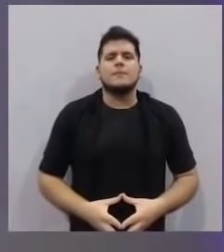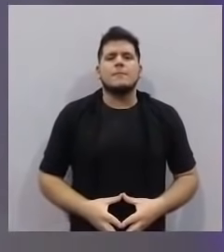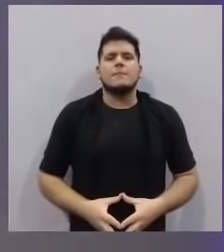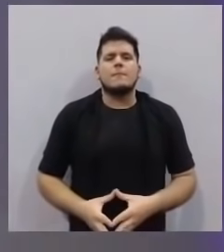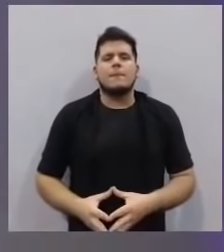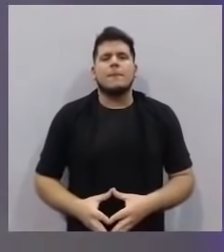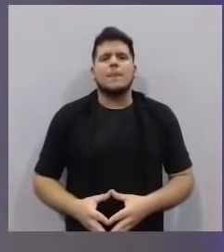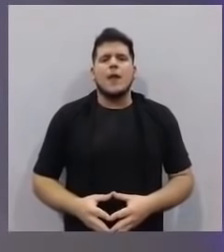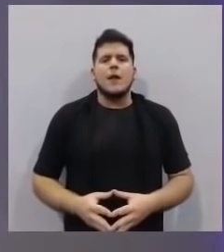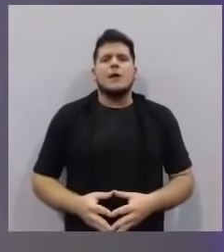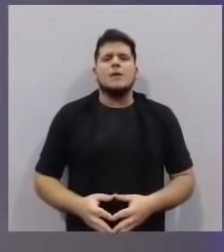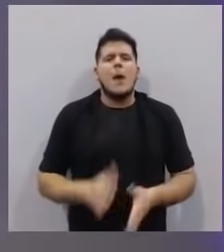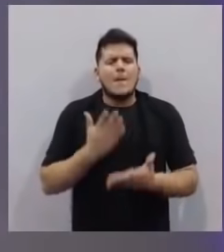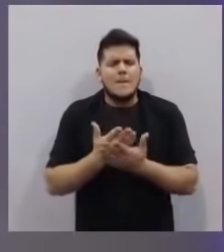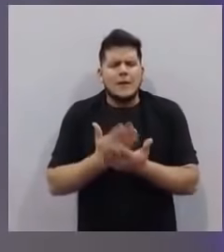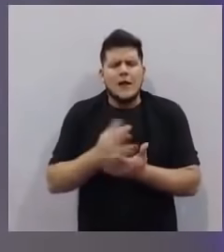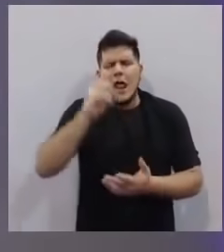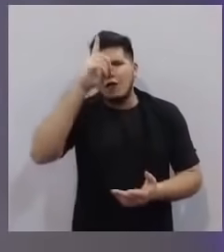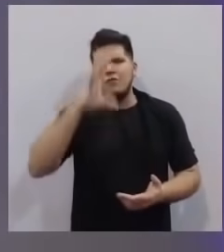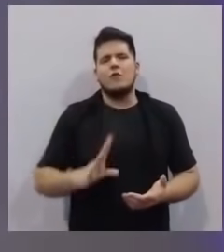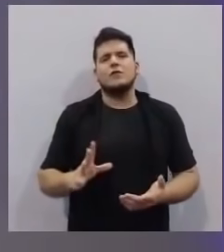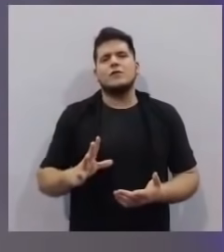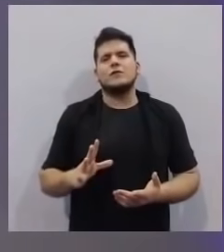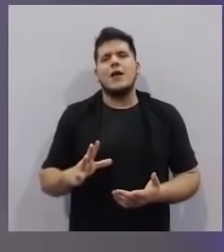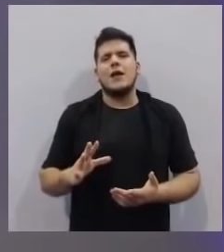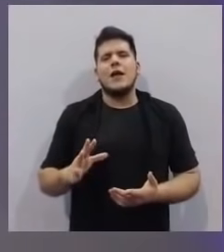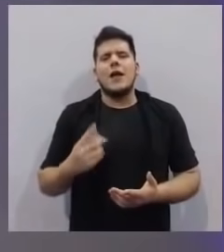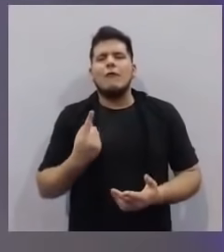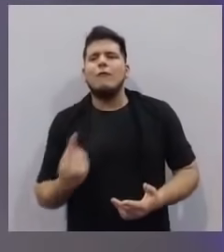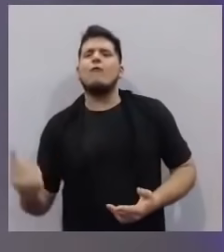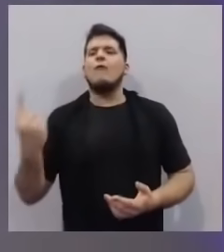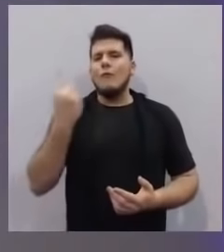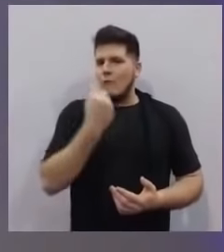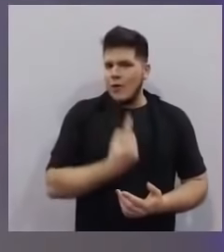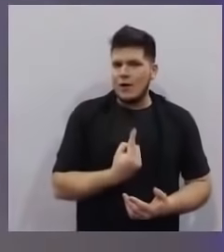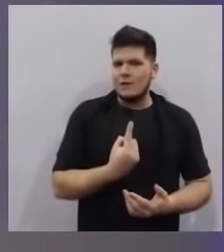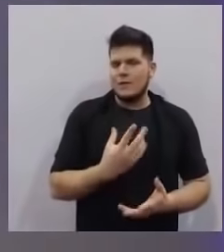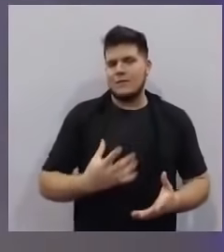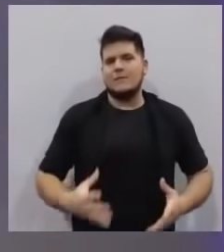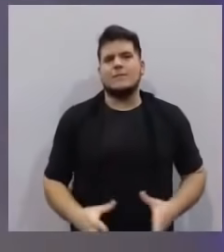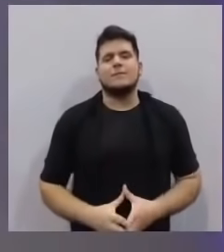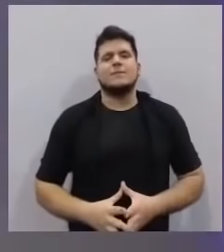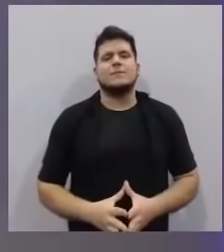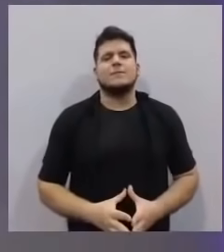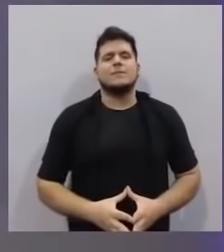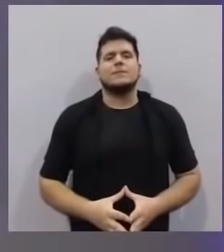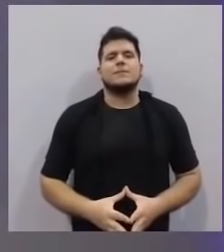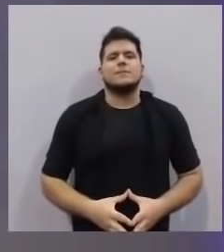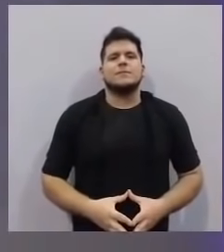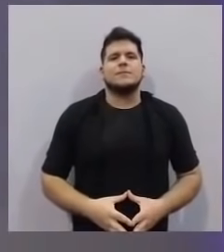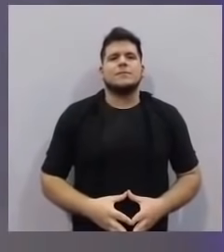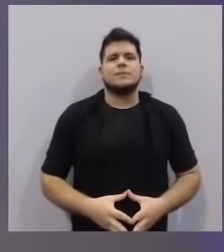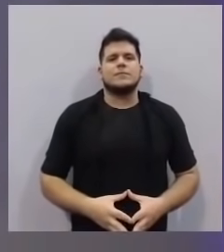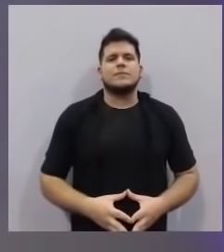cuando vuelven abra sus brazos como el padre me está entendiendo y haga la obra